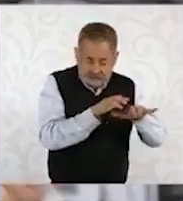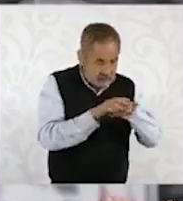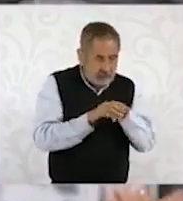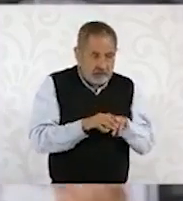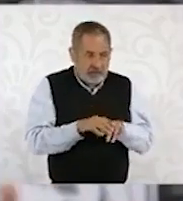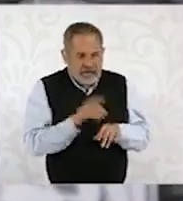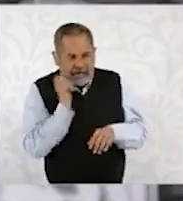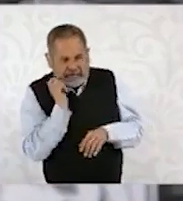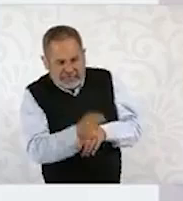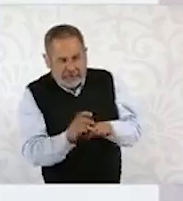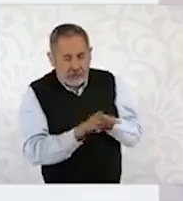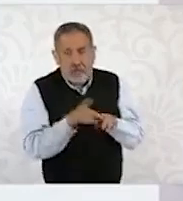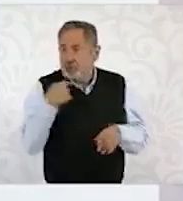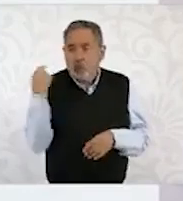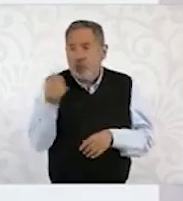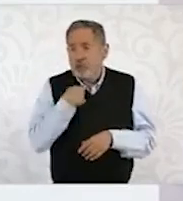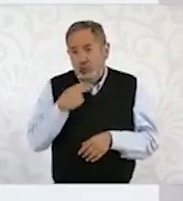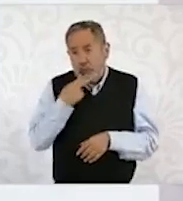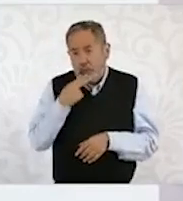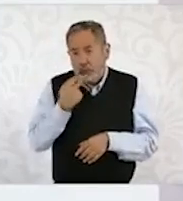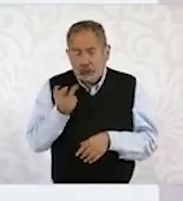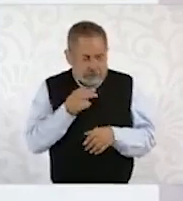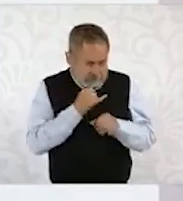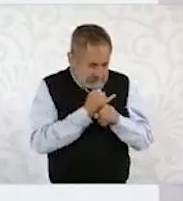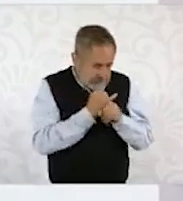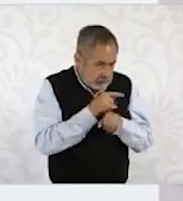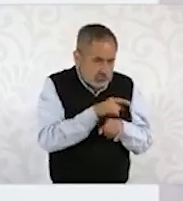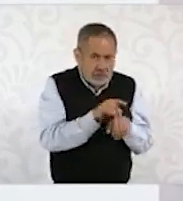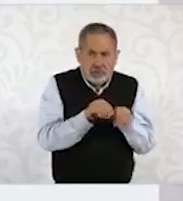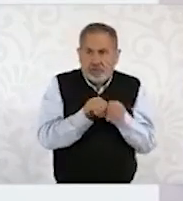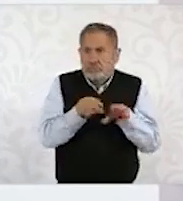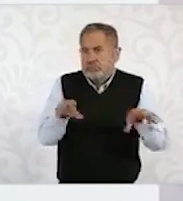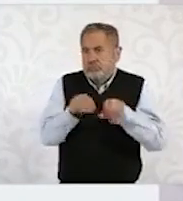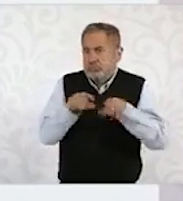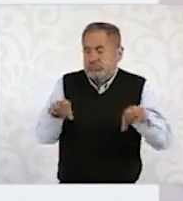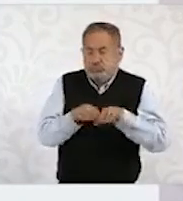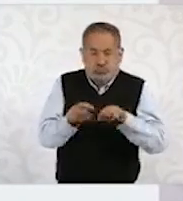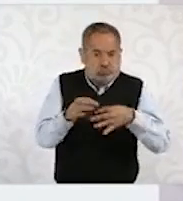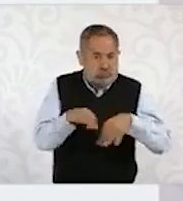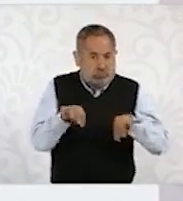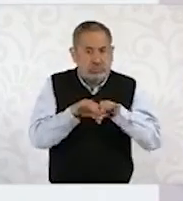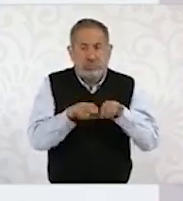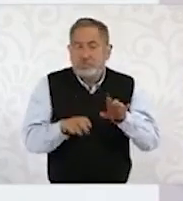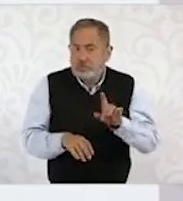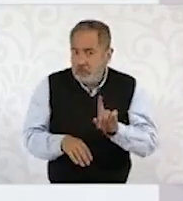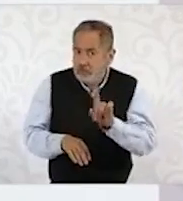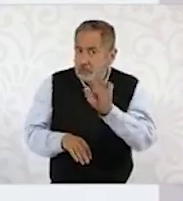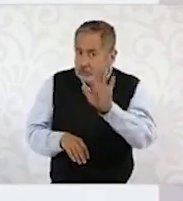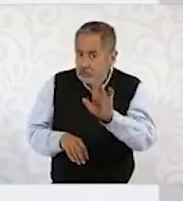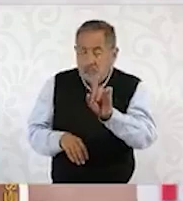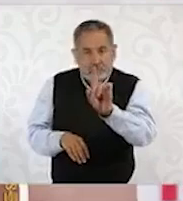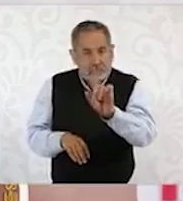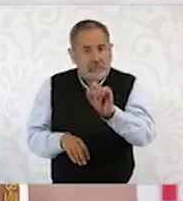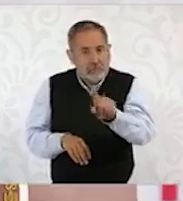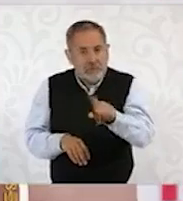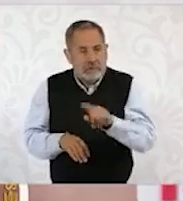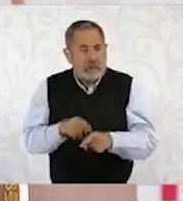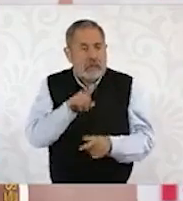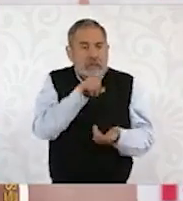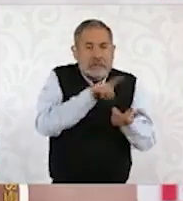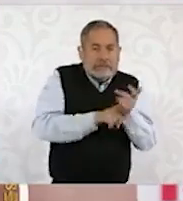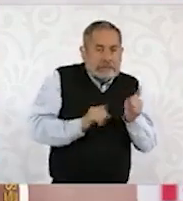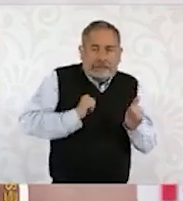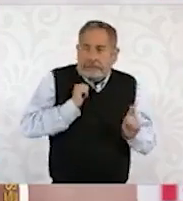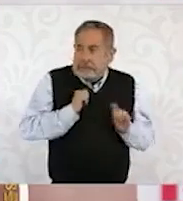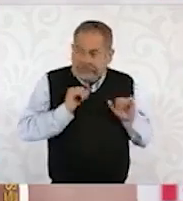Somos usuarios de las redes sociales y es un mecanismo de difusión muy importante. Pero también se ha aprovechado